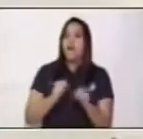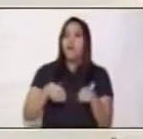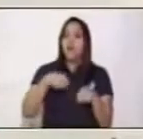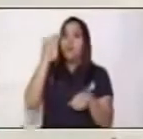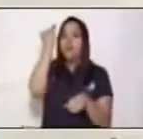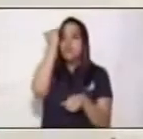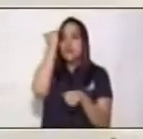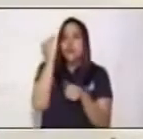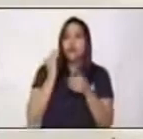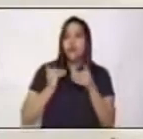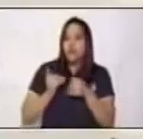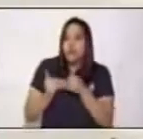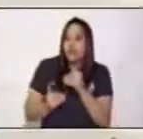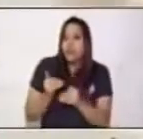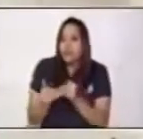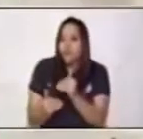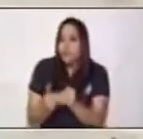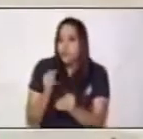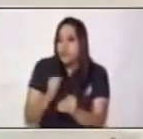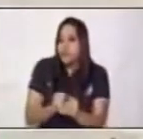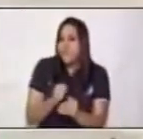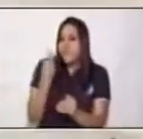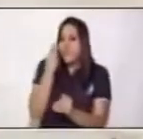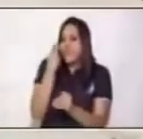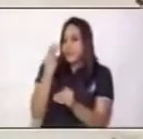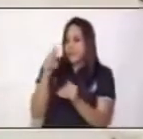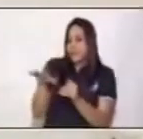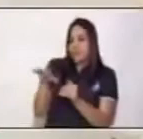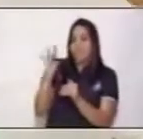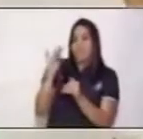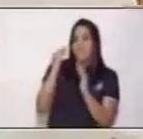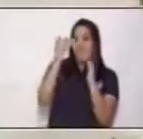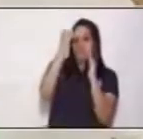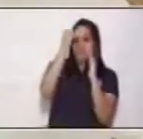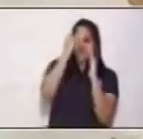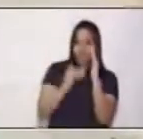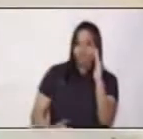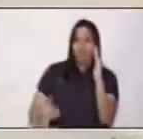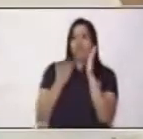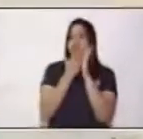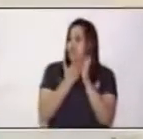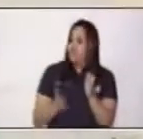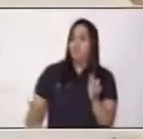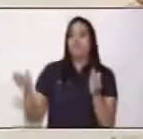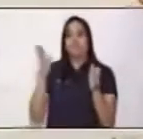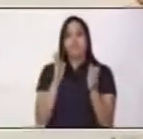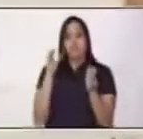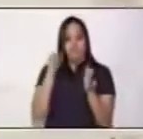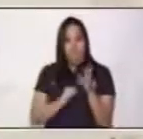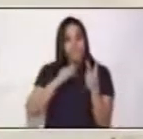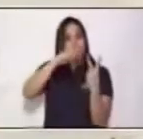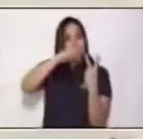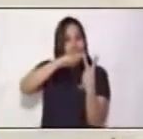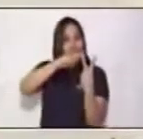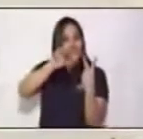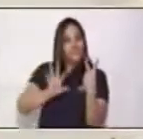proceso. Nuevamente te invito a que sigas produciendo más datos de la tabla de las raíces cúbicas